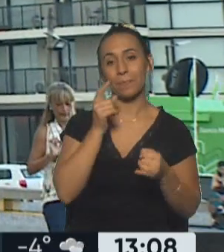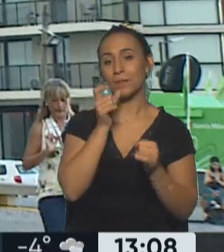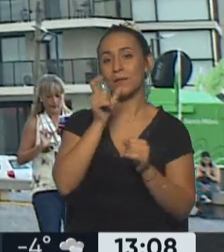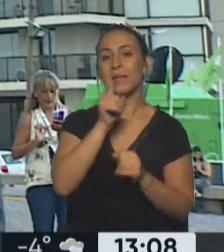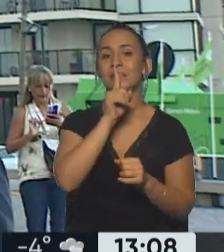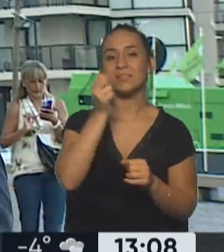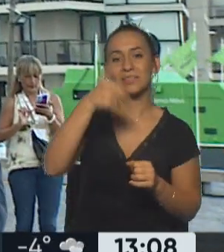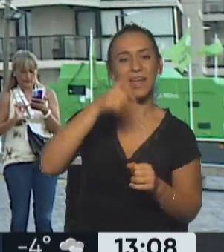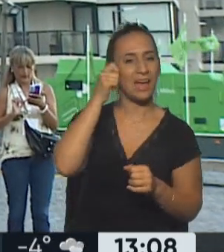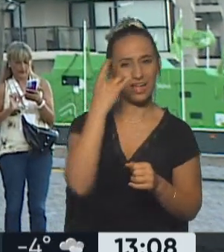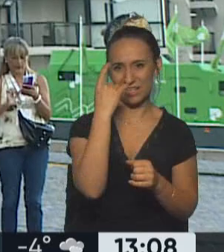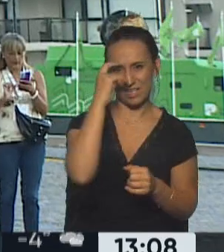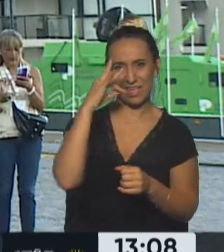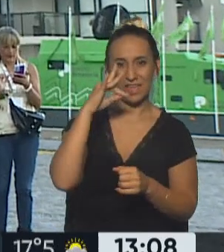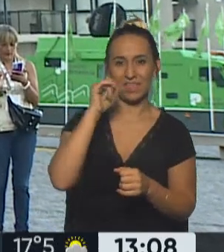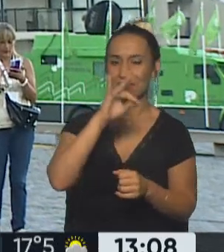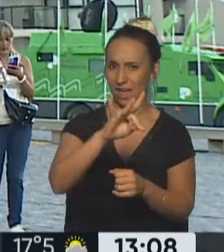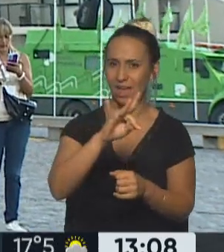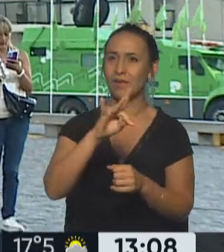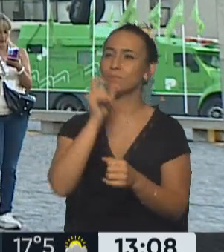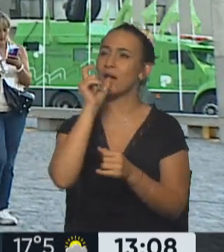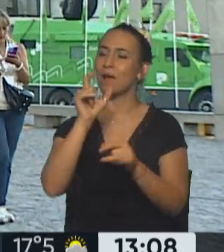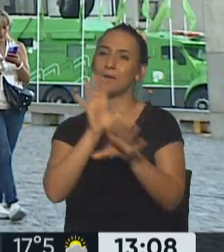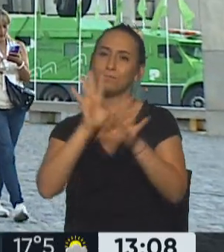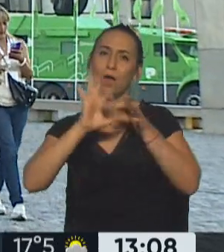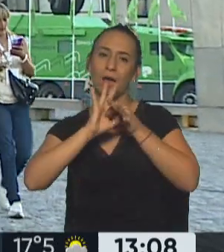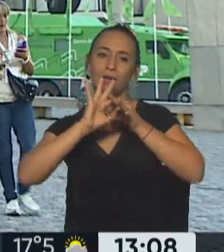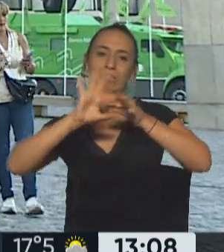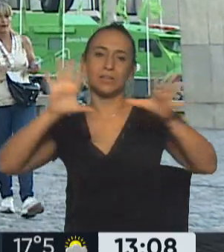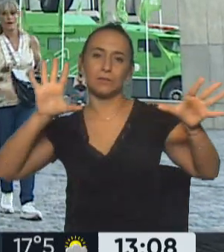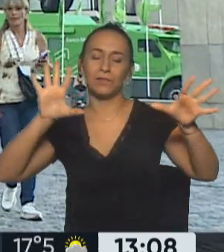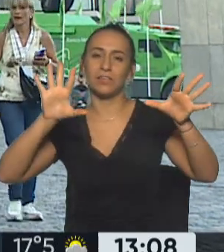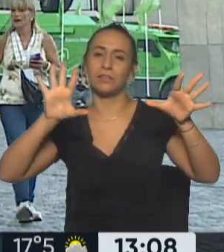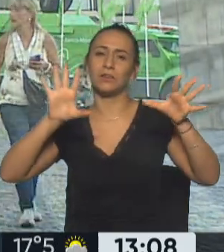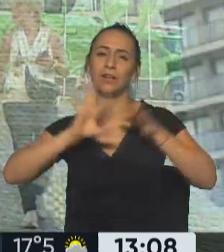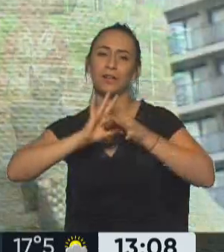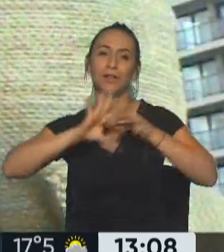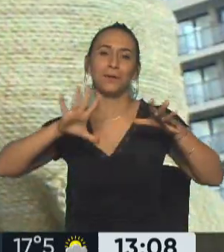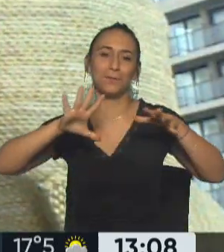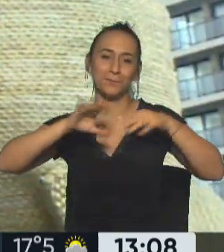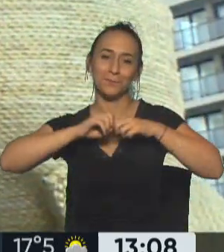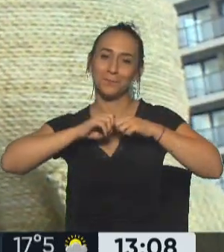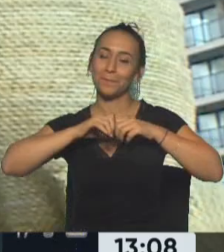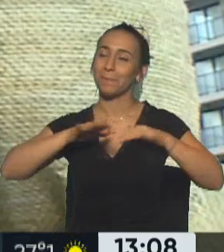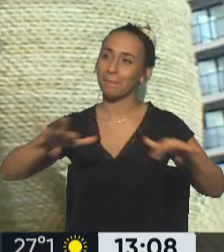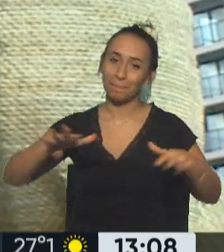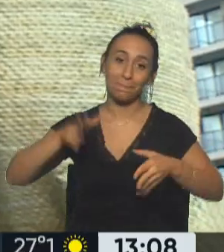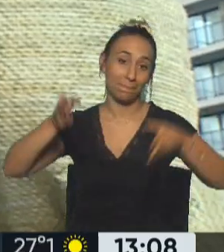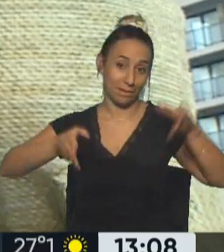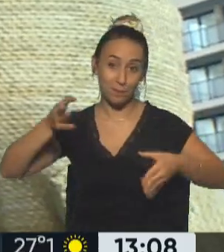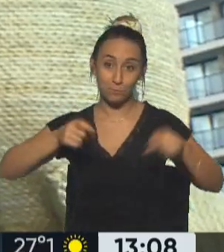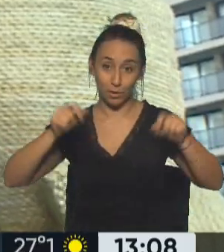que es un poco más libre, un poco más expansiva y que un poco la época lo está pidiendo. ¿Qué mejor que